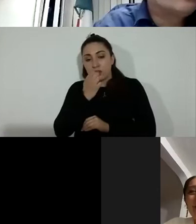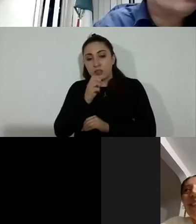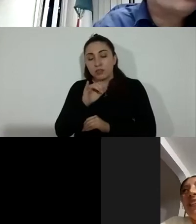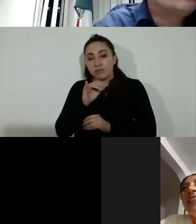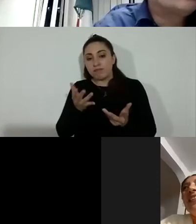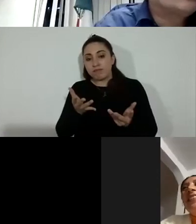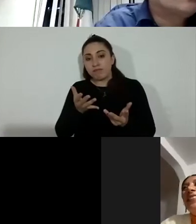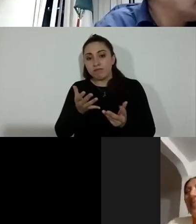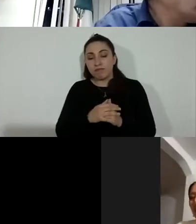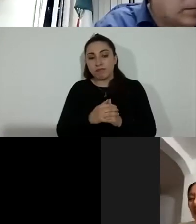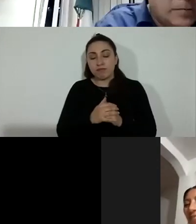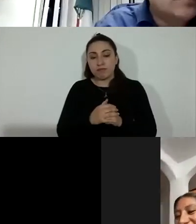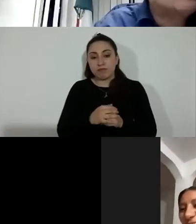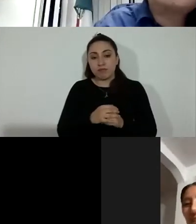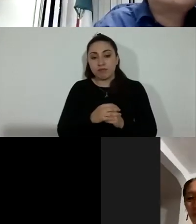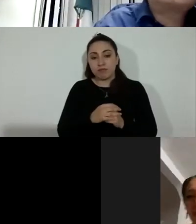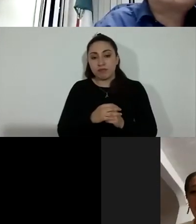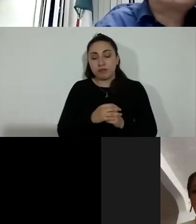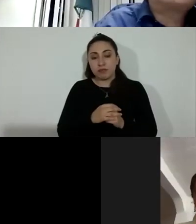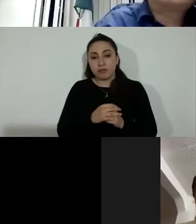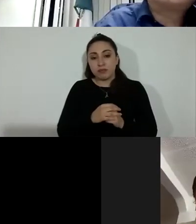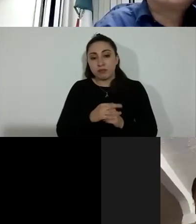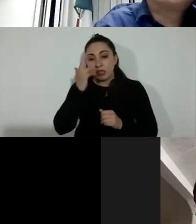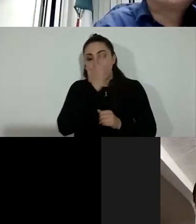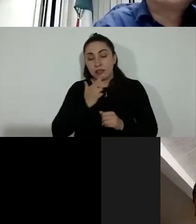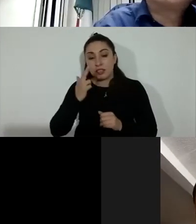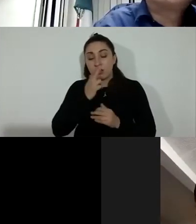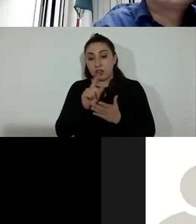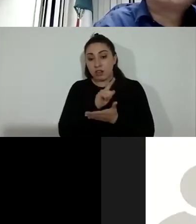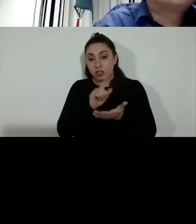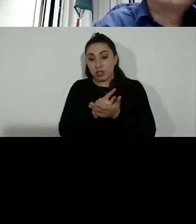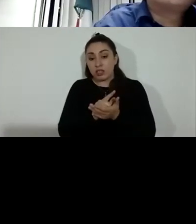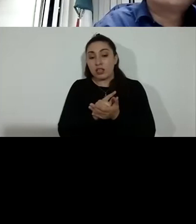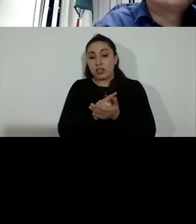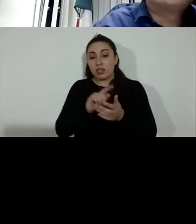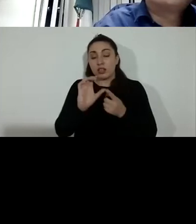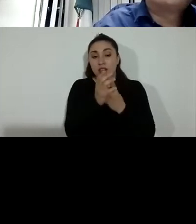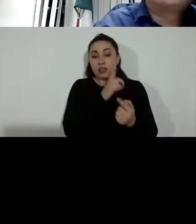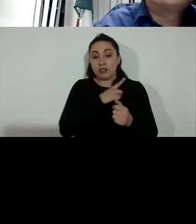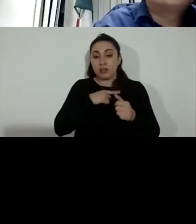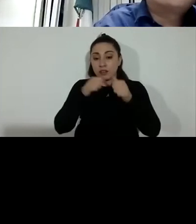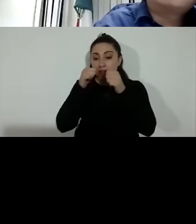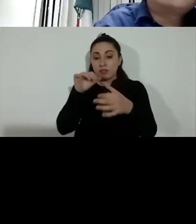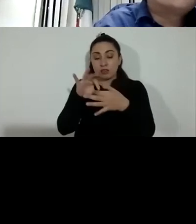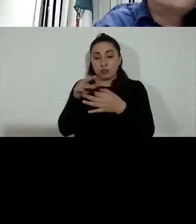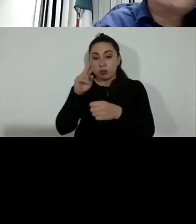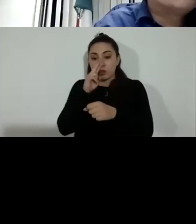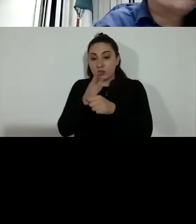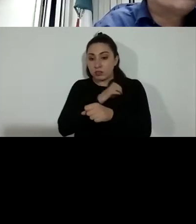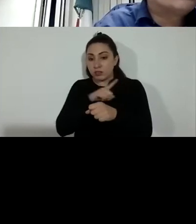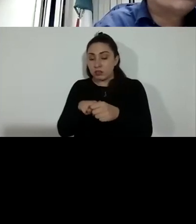definitivamente, pues de acuerdo con la ley, y las comisiones deben de atender exclusivamente a los asuntos de la naturaleza y